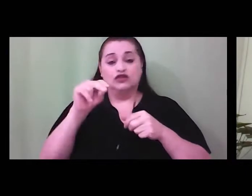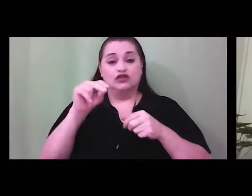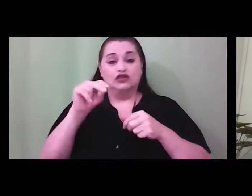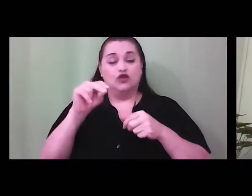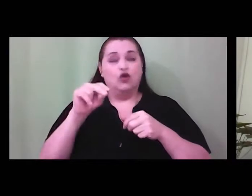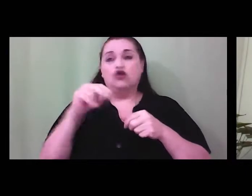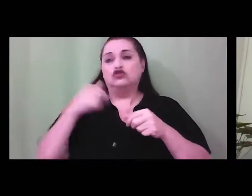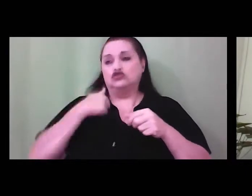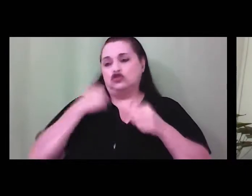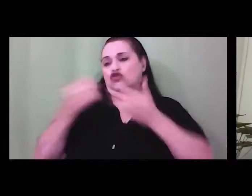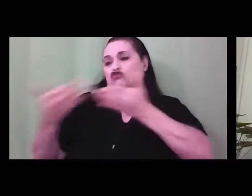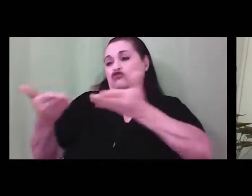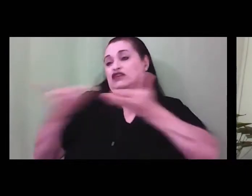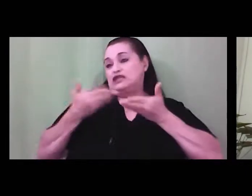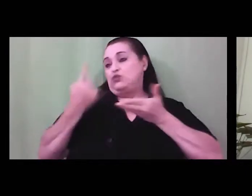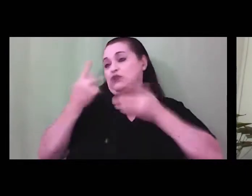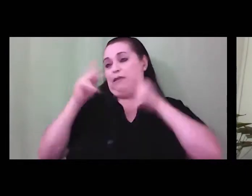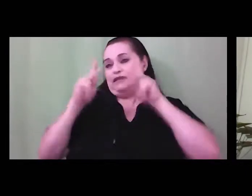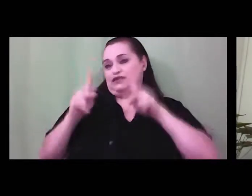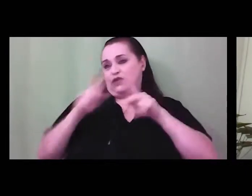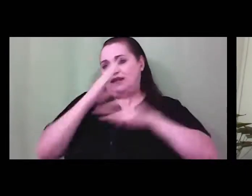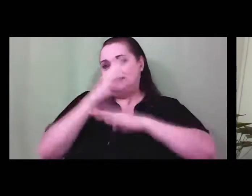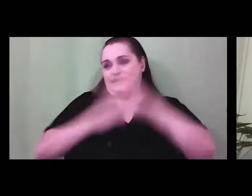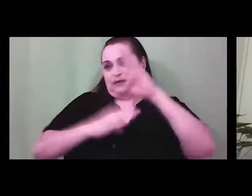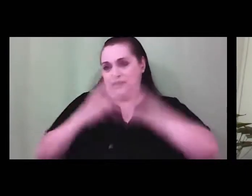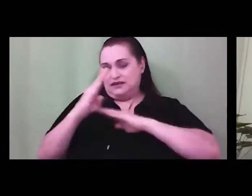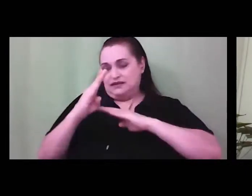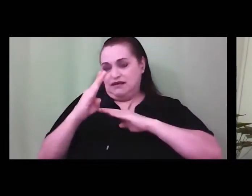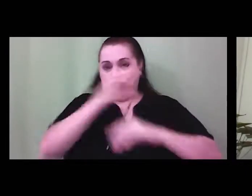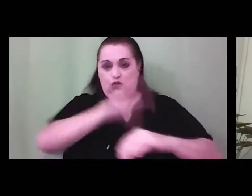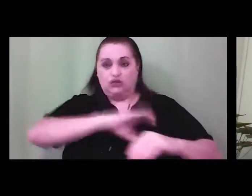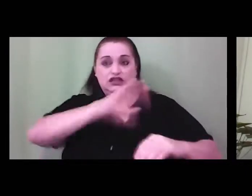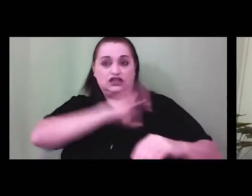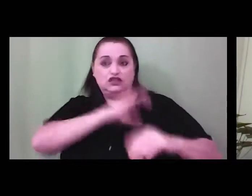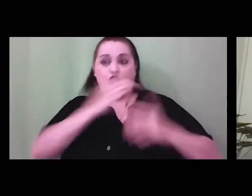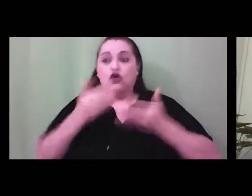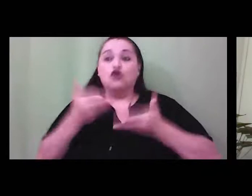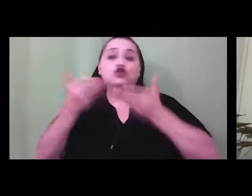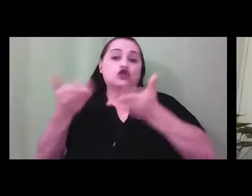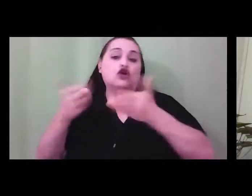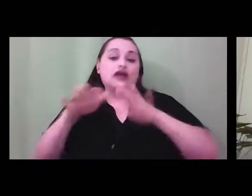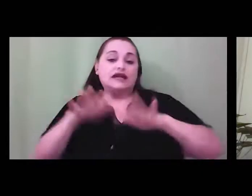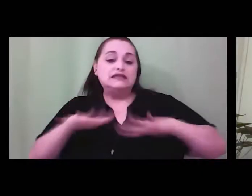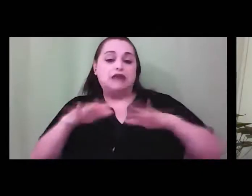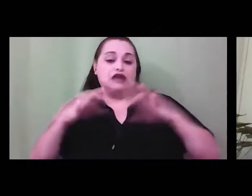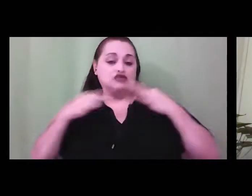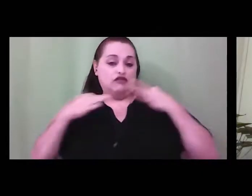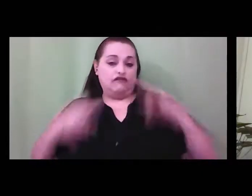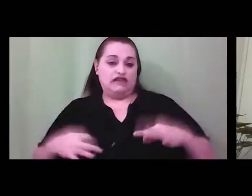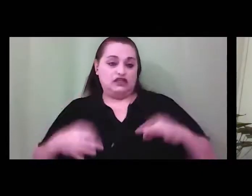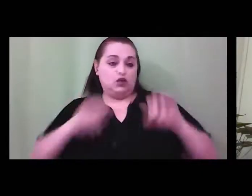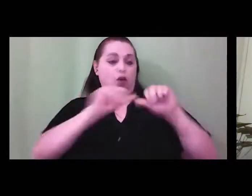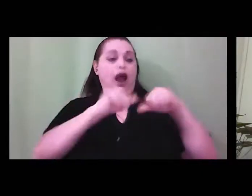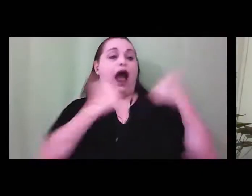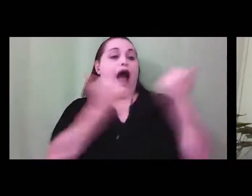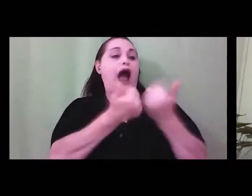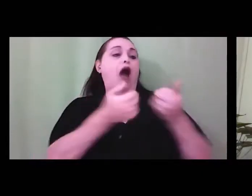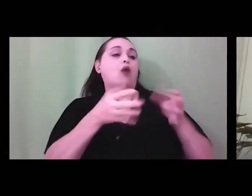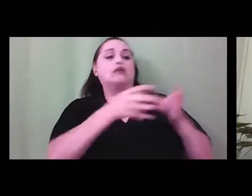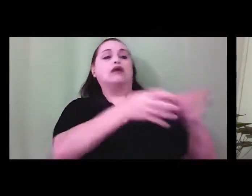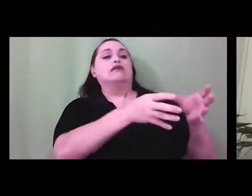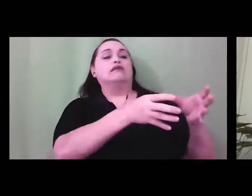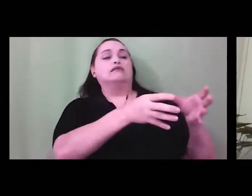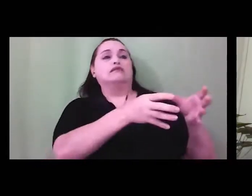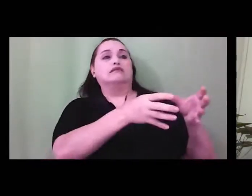yo recibo a una persona en condición de discapacidad y le doy un espacio físico en un aula, sino que